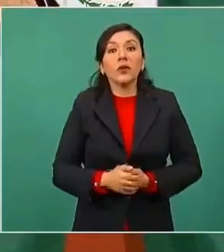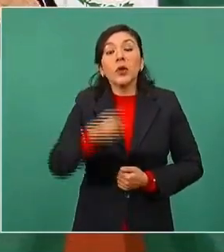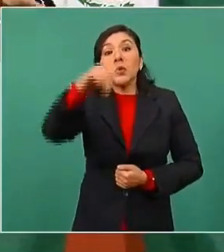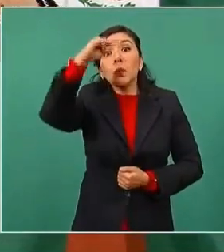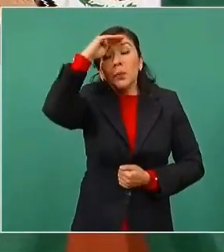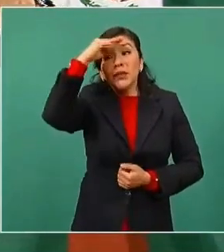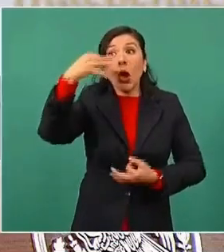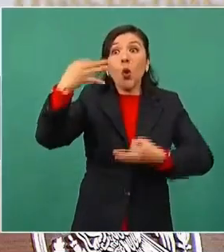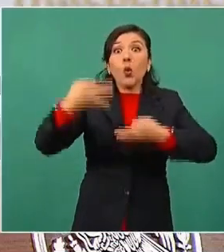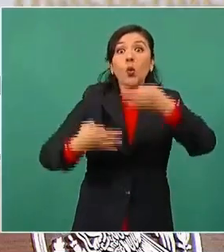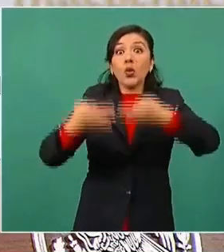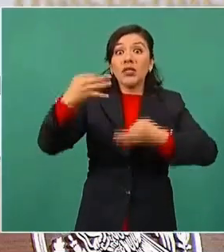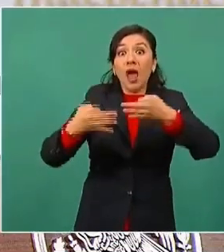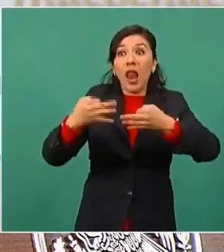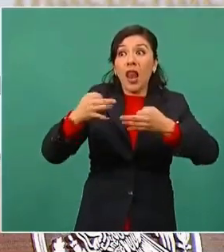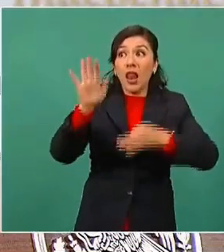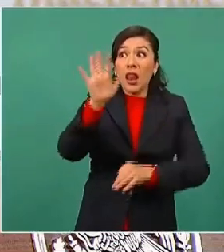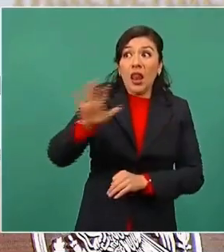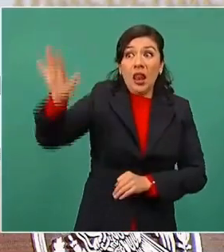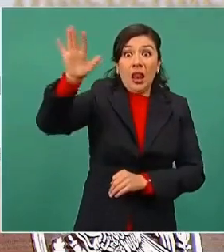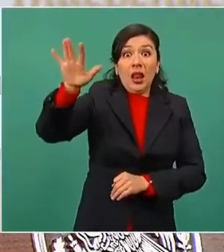Ejecutivo,